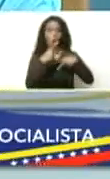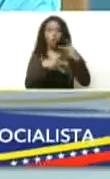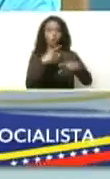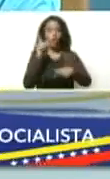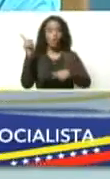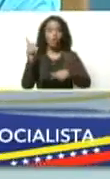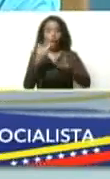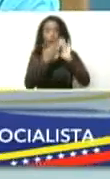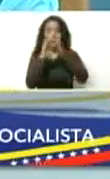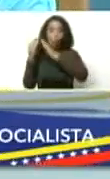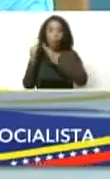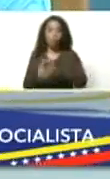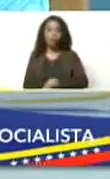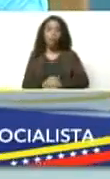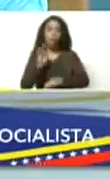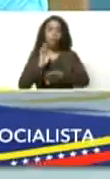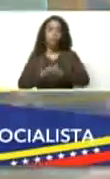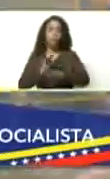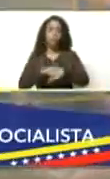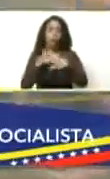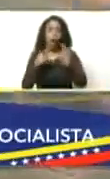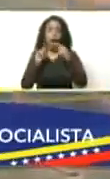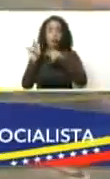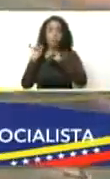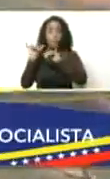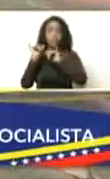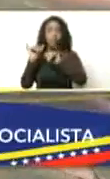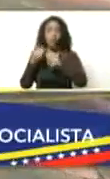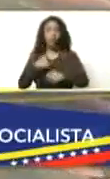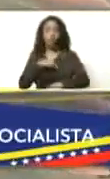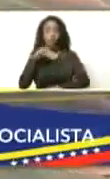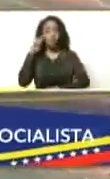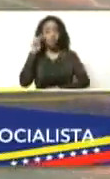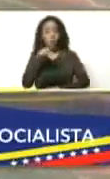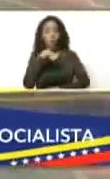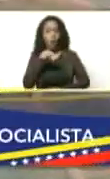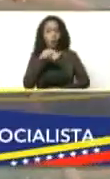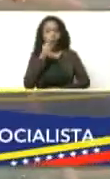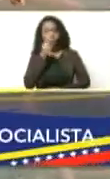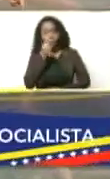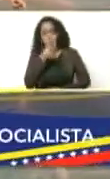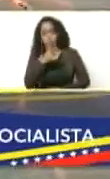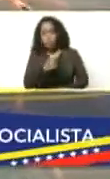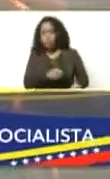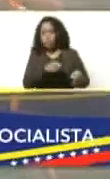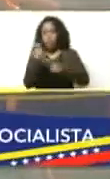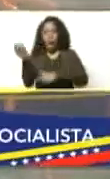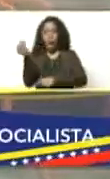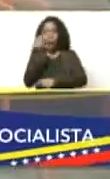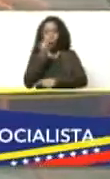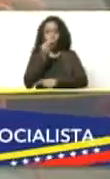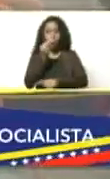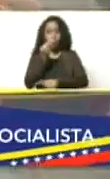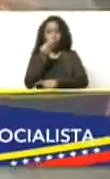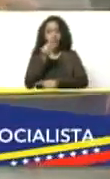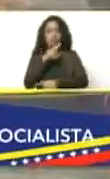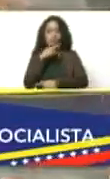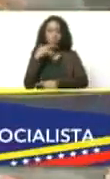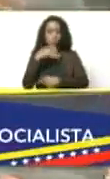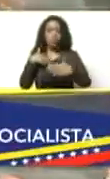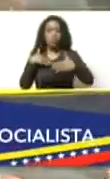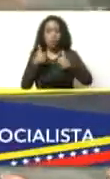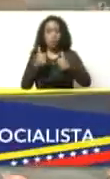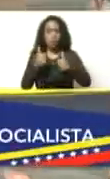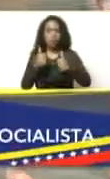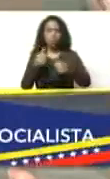las comunidades, porque de ahí mismo, como lo hemos visto, bueno, vamos a llevar los alimentos ya sanos, sabrosos,